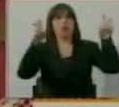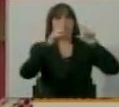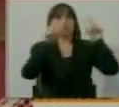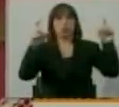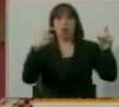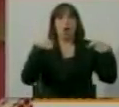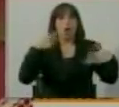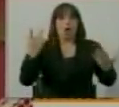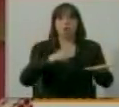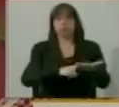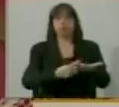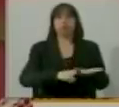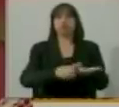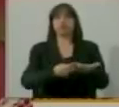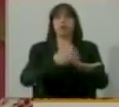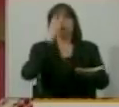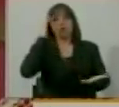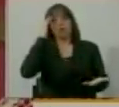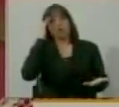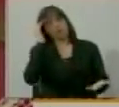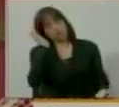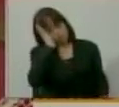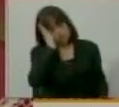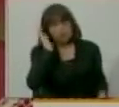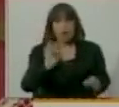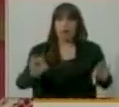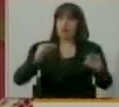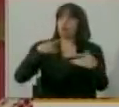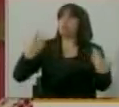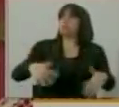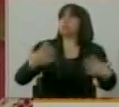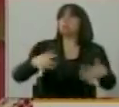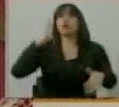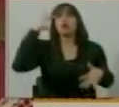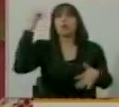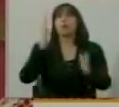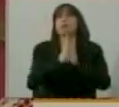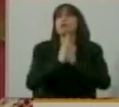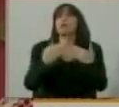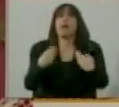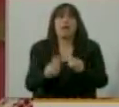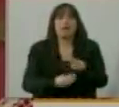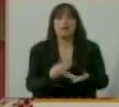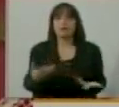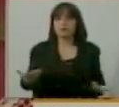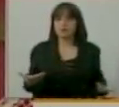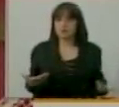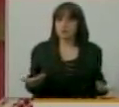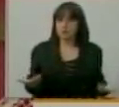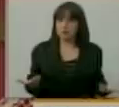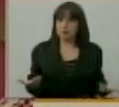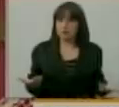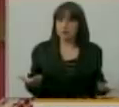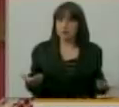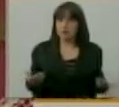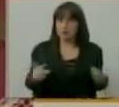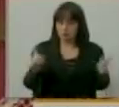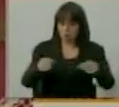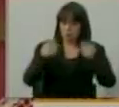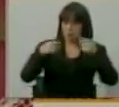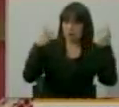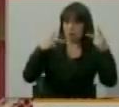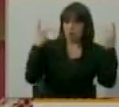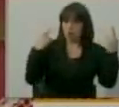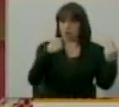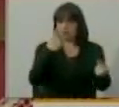duermo. No, no, no, no, Dios mío, ¿qué habré hecho? ¿Qué habré hecho? Si mañana el nuevo Herald me pone a mí de titular por una cosa